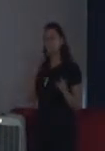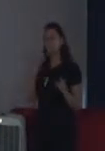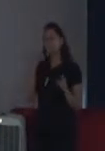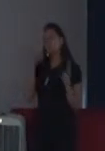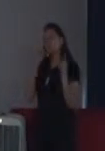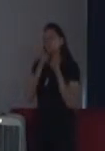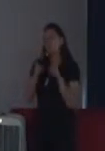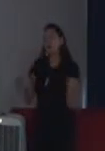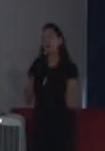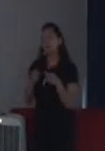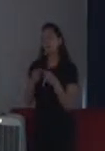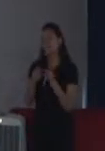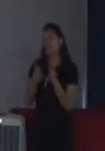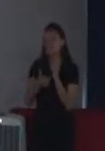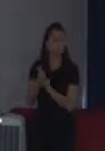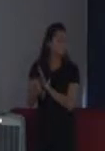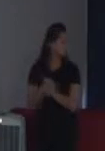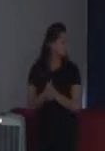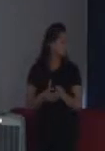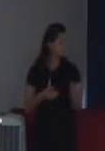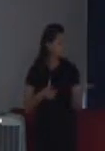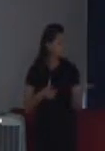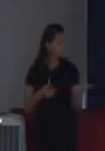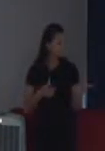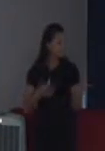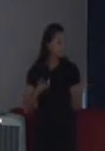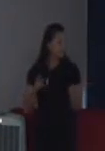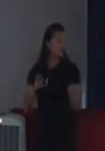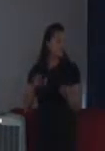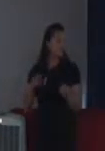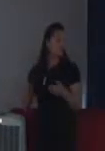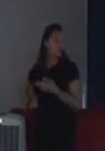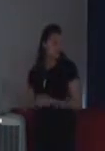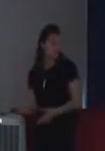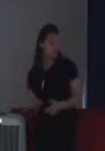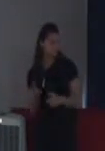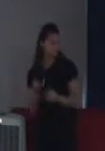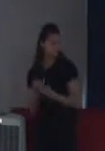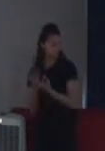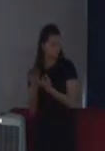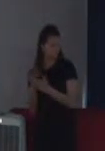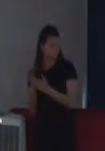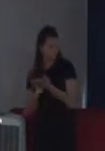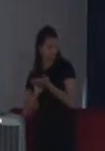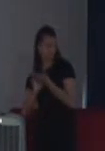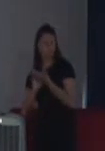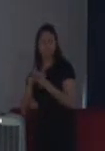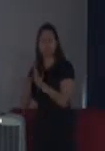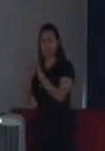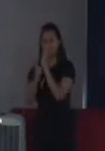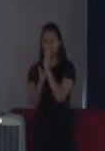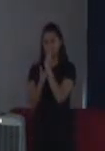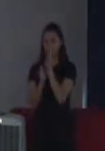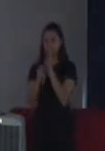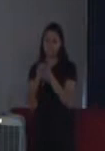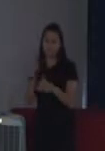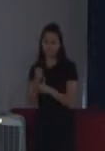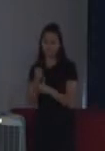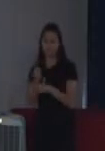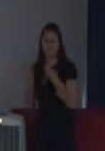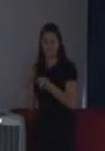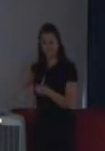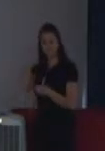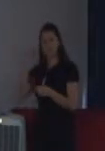la siguiente. Reestructuración de programas. Y esta es otra reflexión que venimos haciendo con la profesora Claudia Galvis